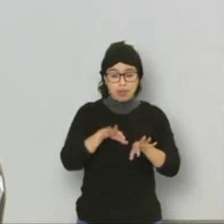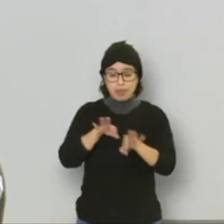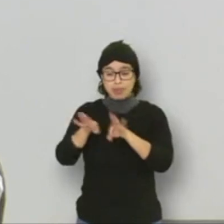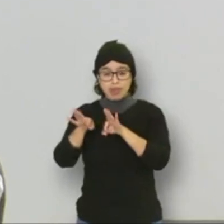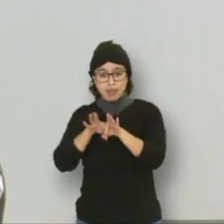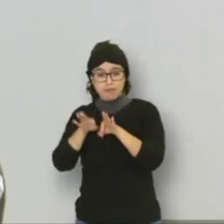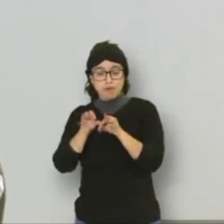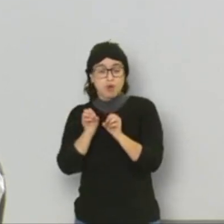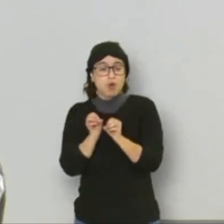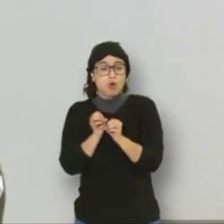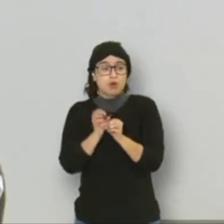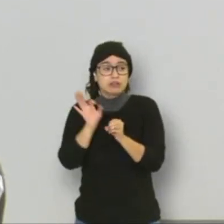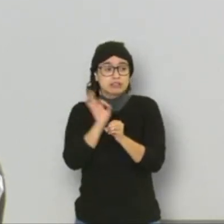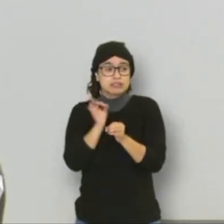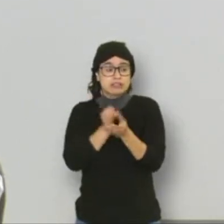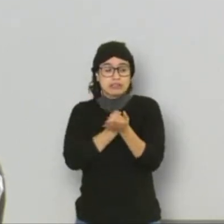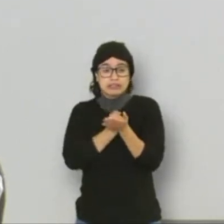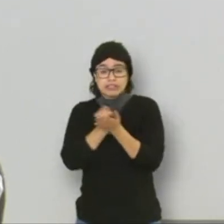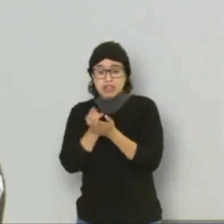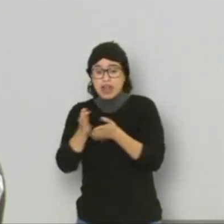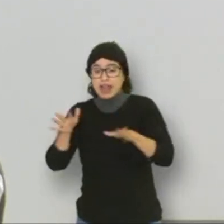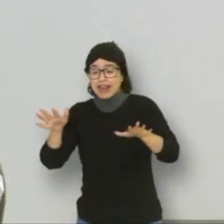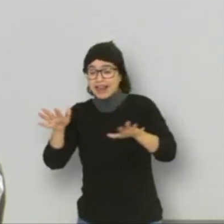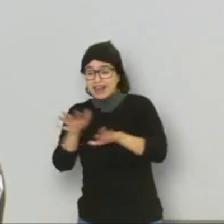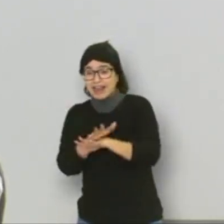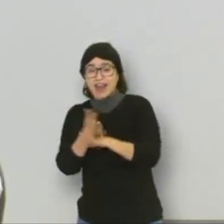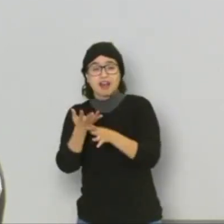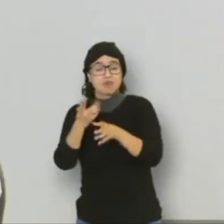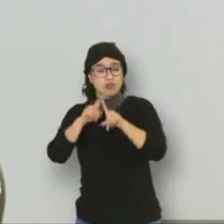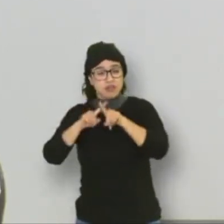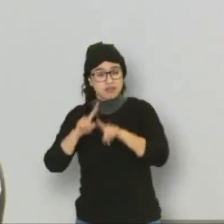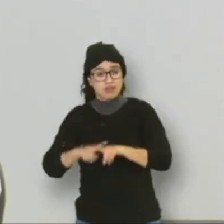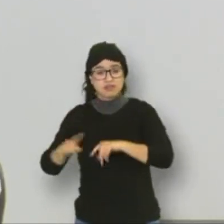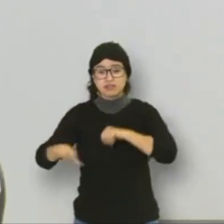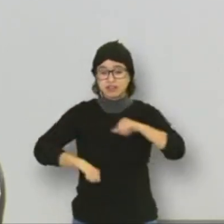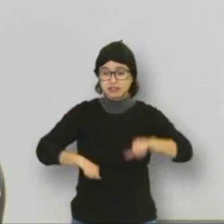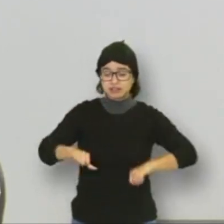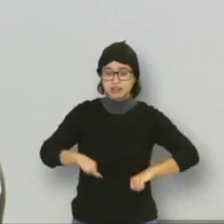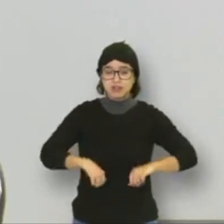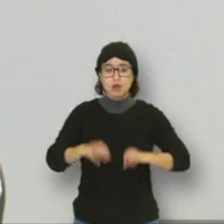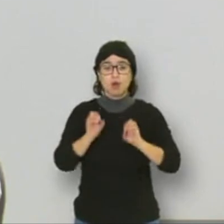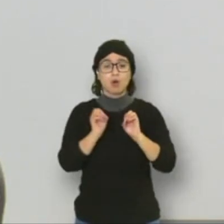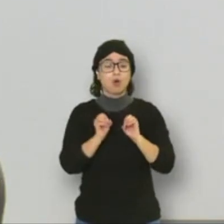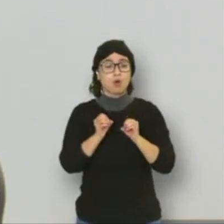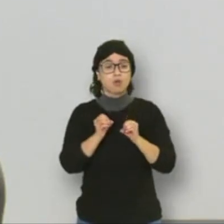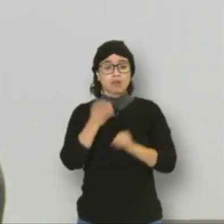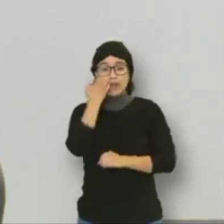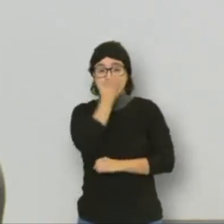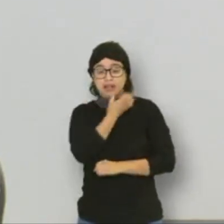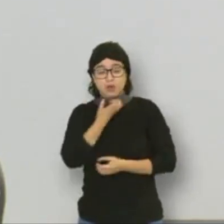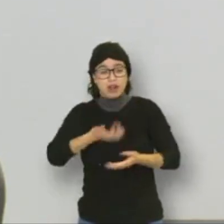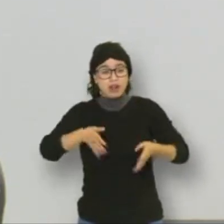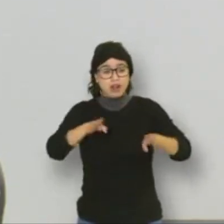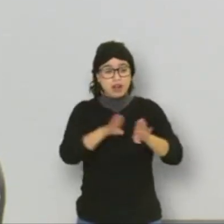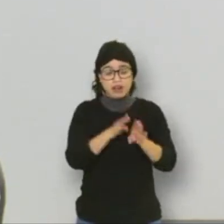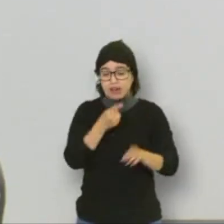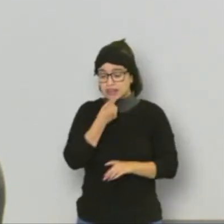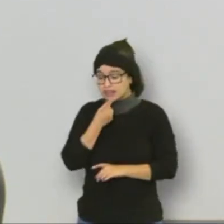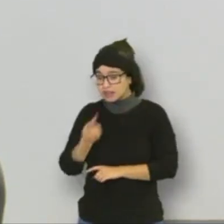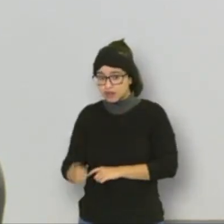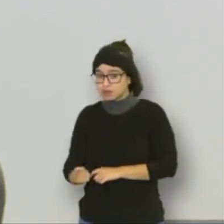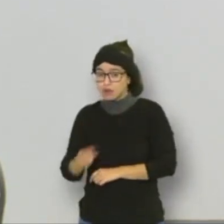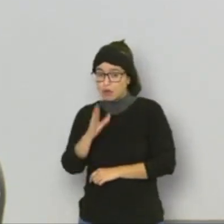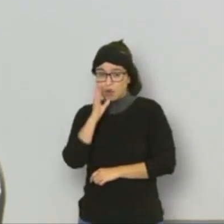se le retiró la basificación. Nos dicen que ahora tenemos que firmar un contrato. Era quitarnos todo, nuestra